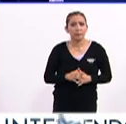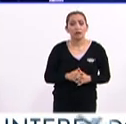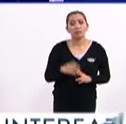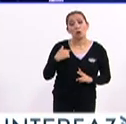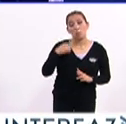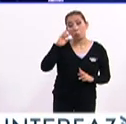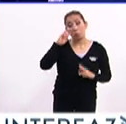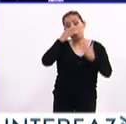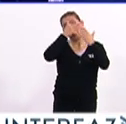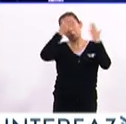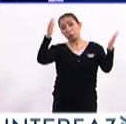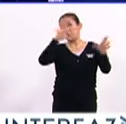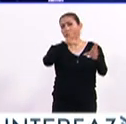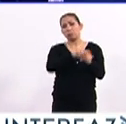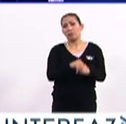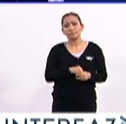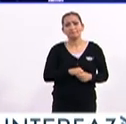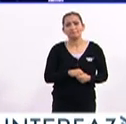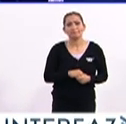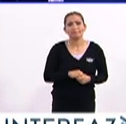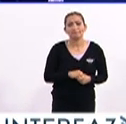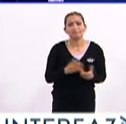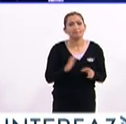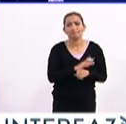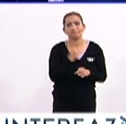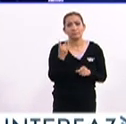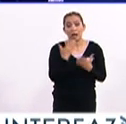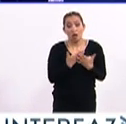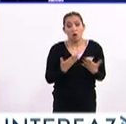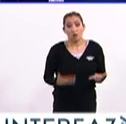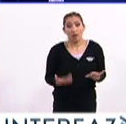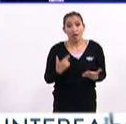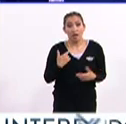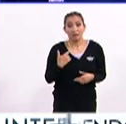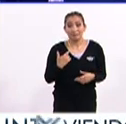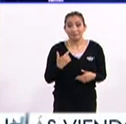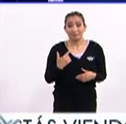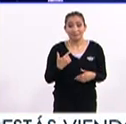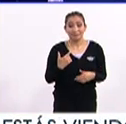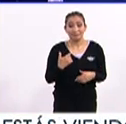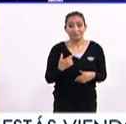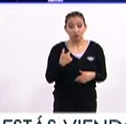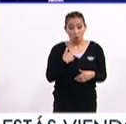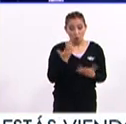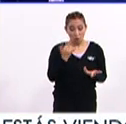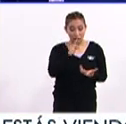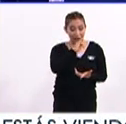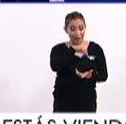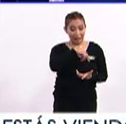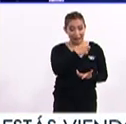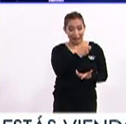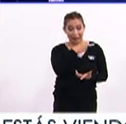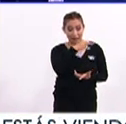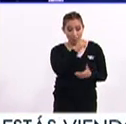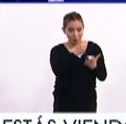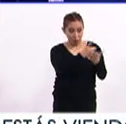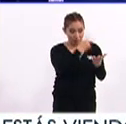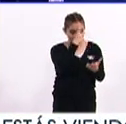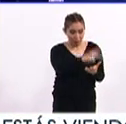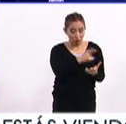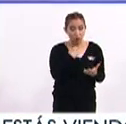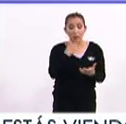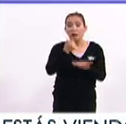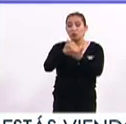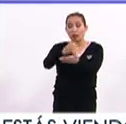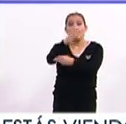mi panorama cambió totalmente en el sentido en el que ahora sí que no solamente uno seas ingeniero para ayudar a tu país, sino puedes ser ingeniero